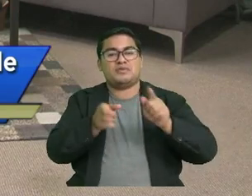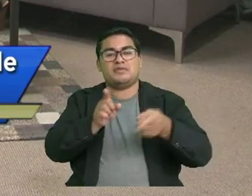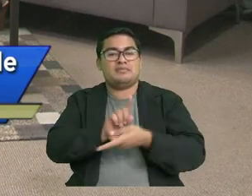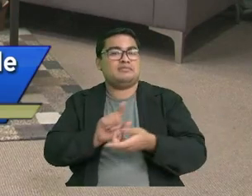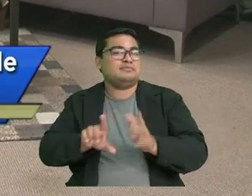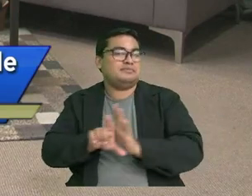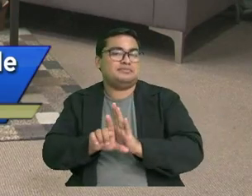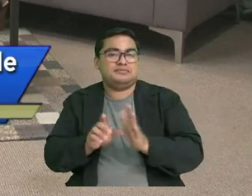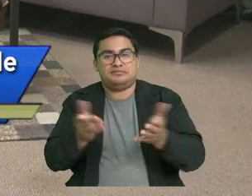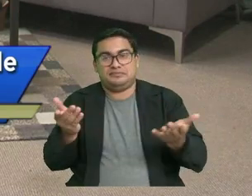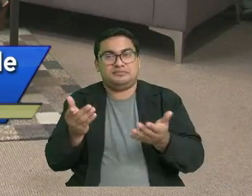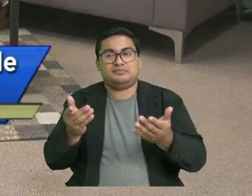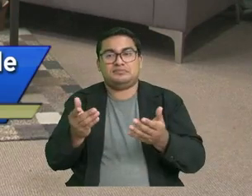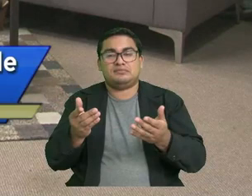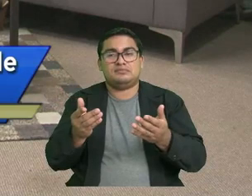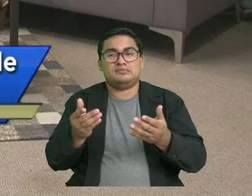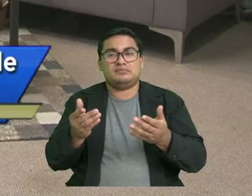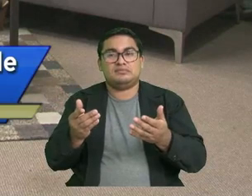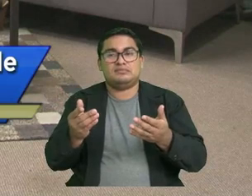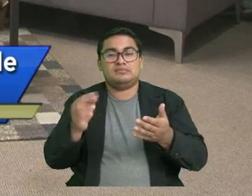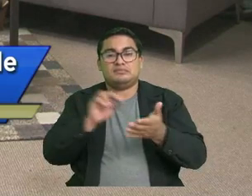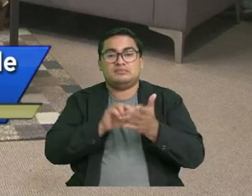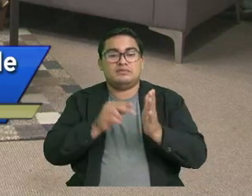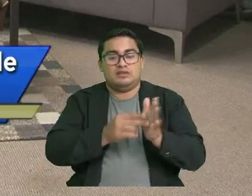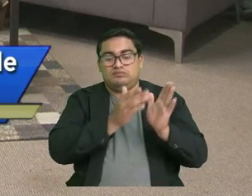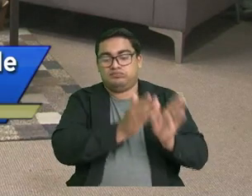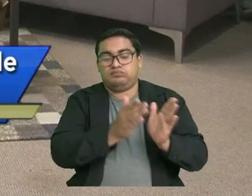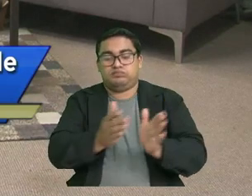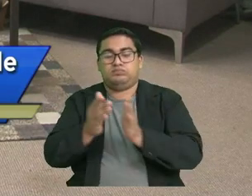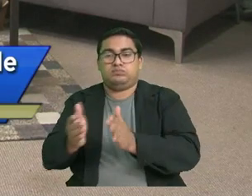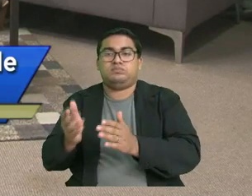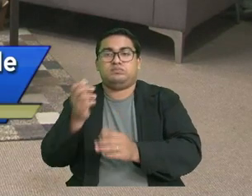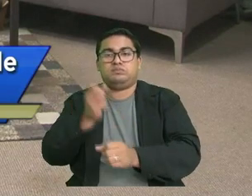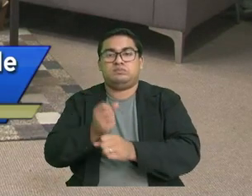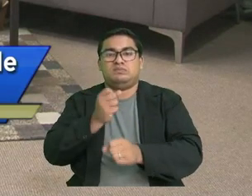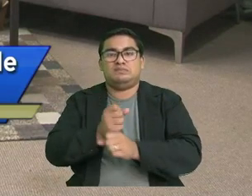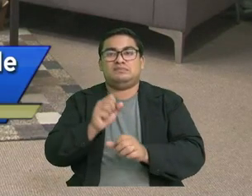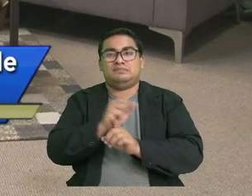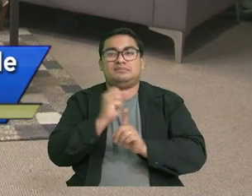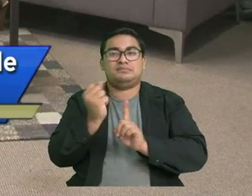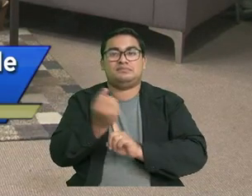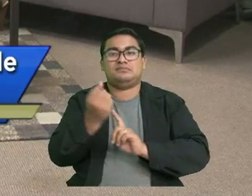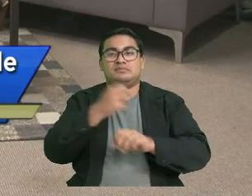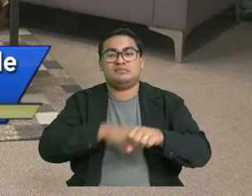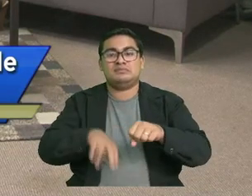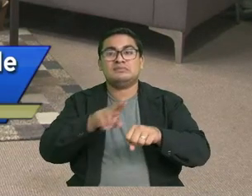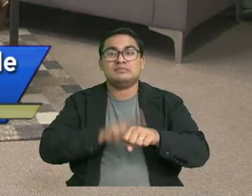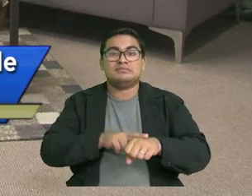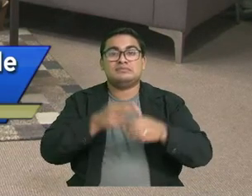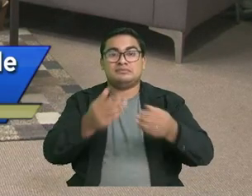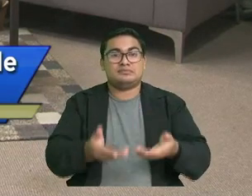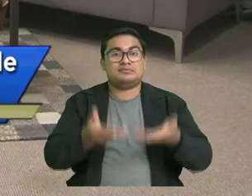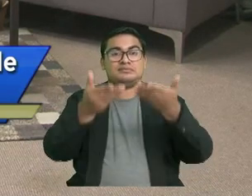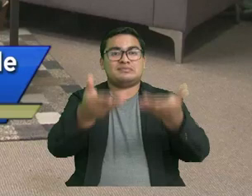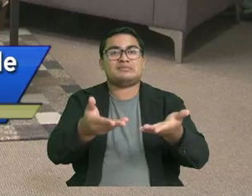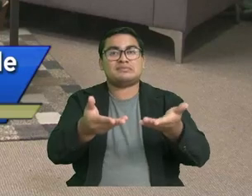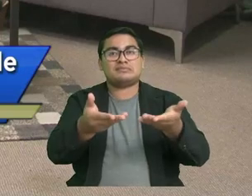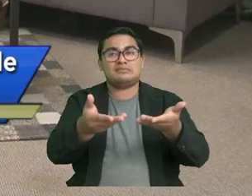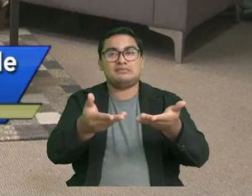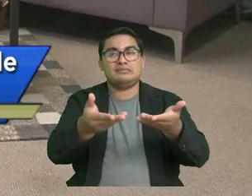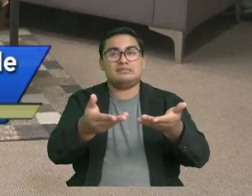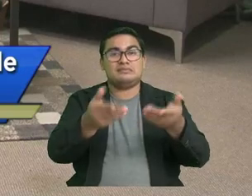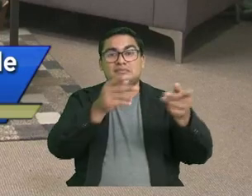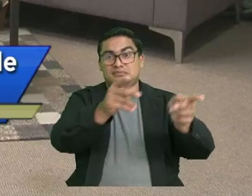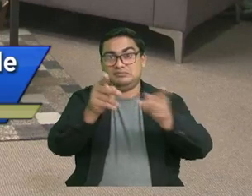momento, ¿verdad? Porque todo esto es una herramienta que la Asamblea Nacional va a poner al servicio de